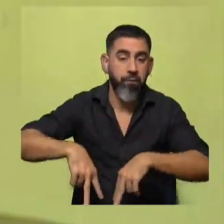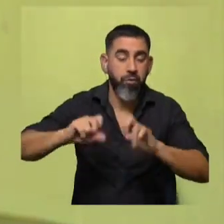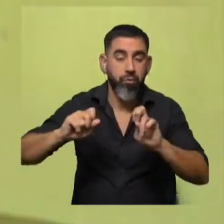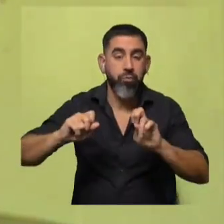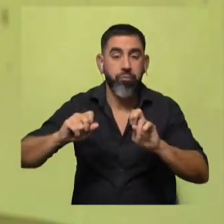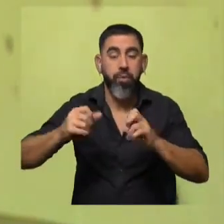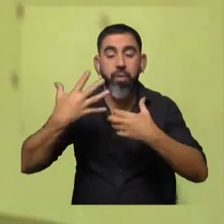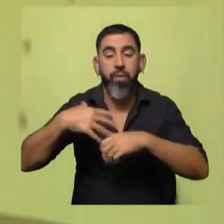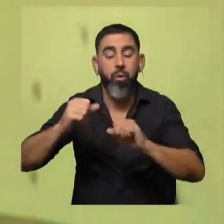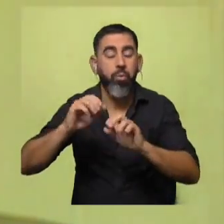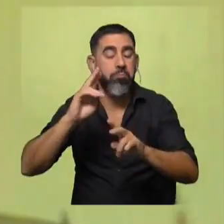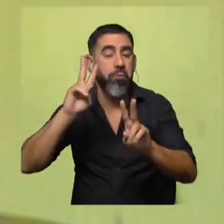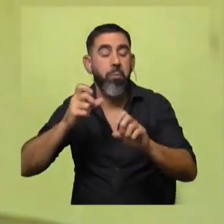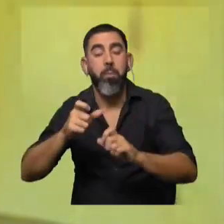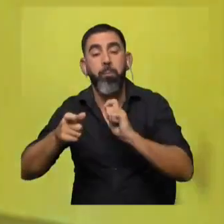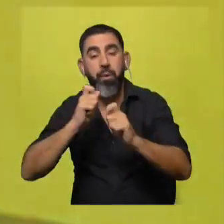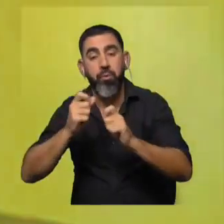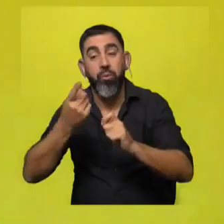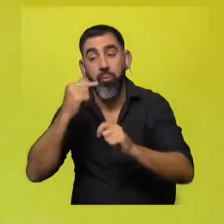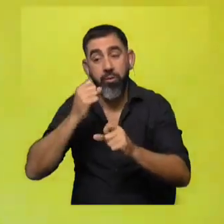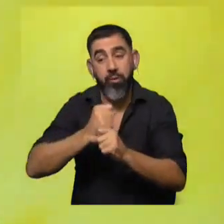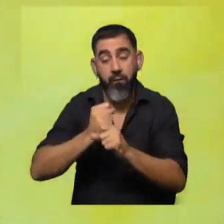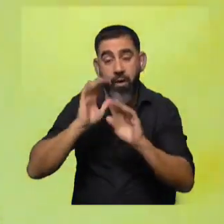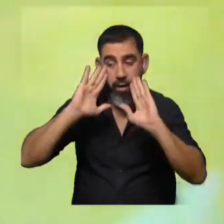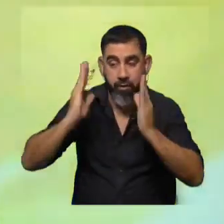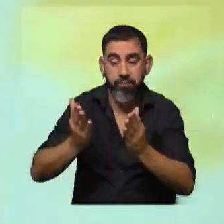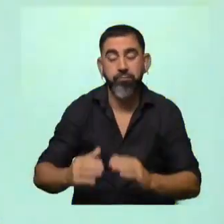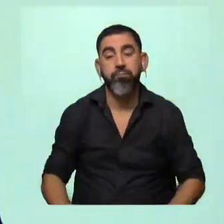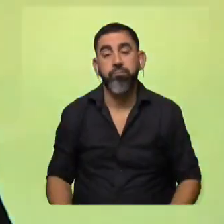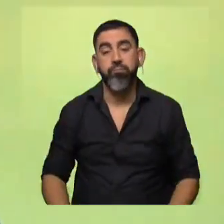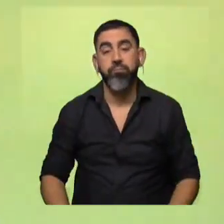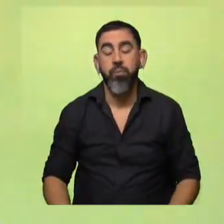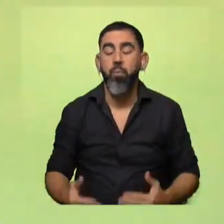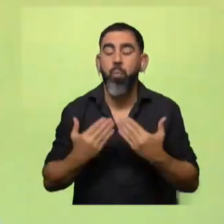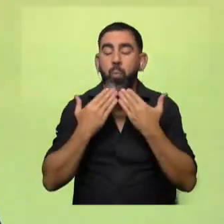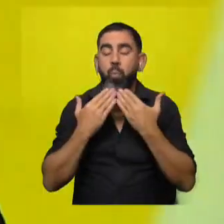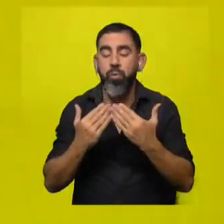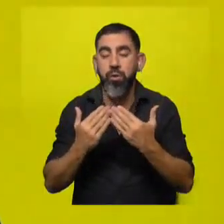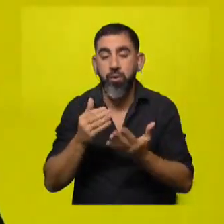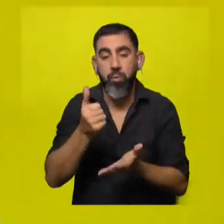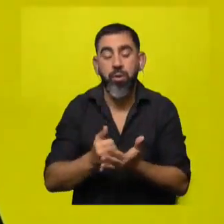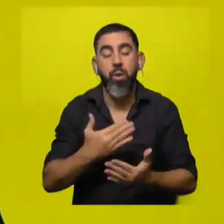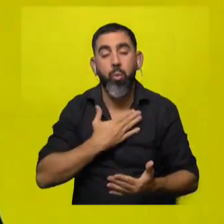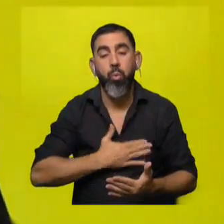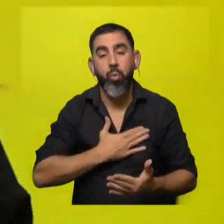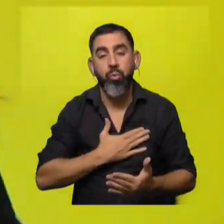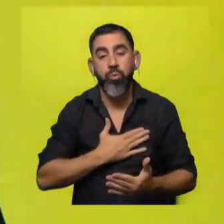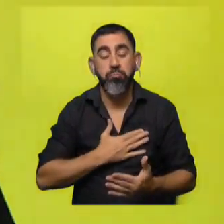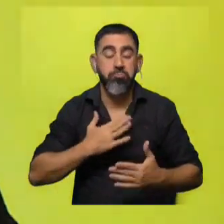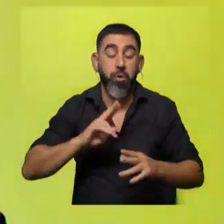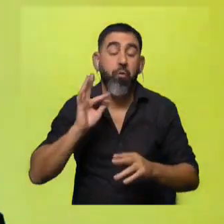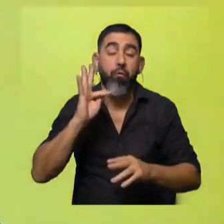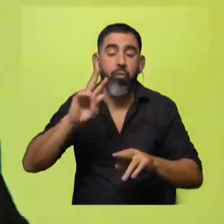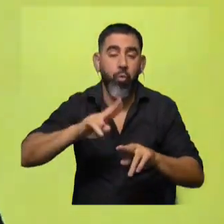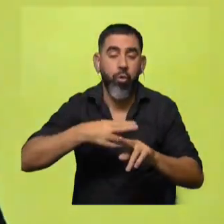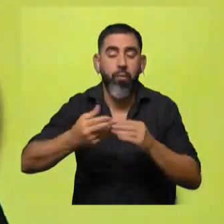luz a un trabajo periodístico. Para eso se trabaja, ¿no? Sí, claro. Lorena, muchísimas gracias por acompañarnos. Un gusto y bueno, y a las órdenes como siempre